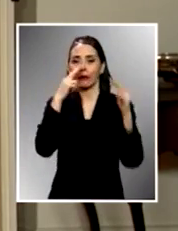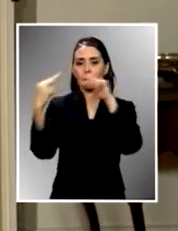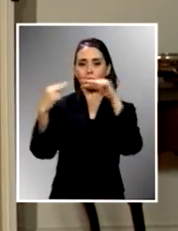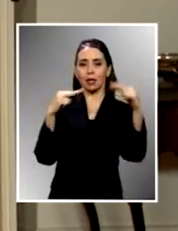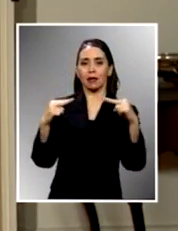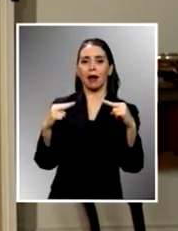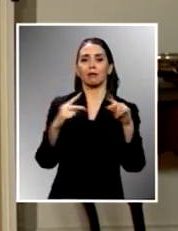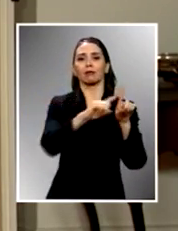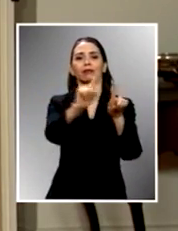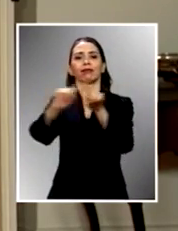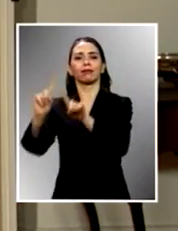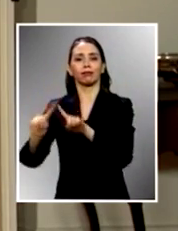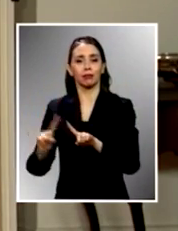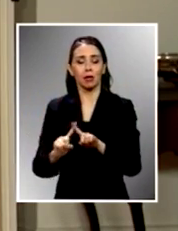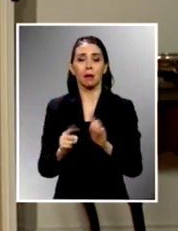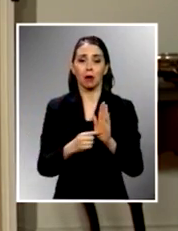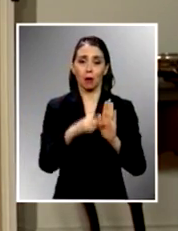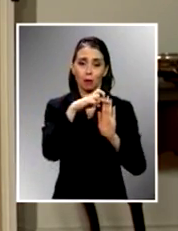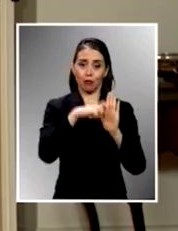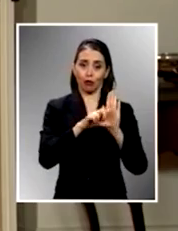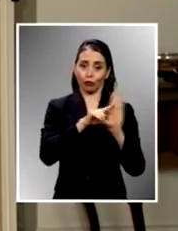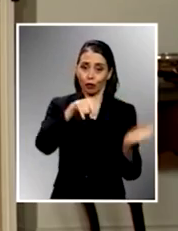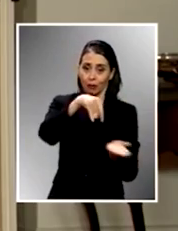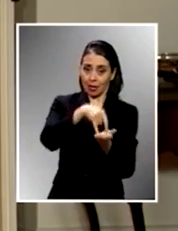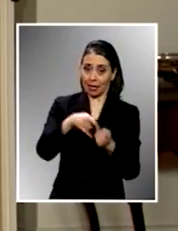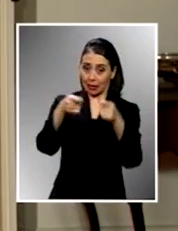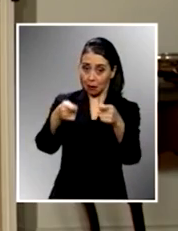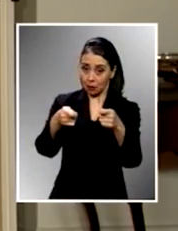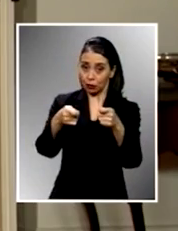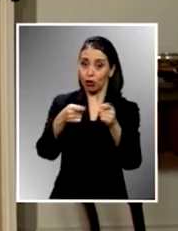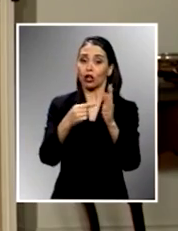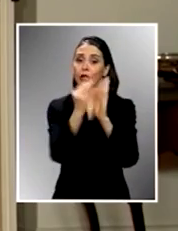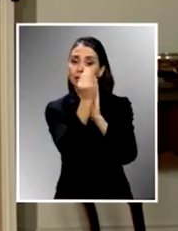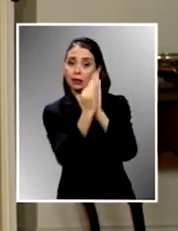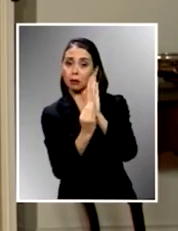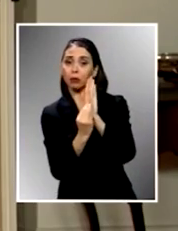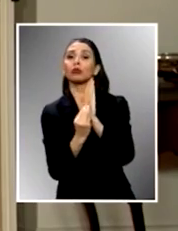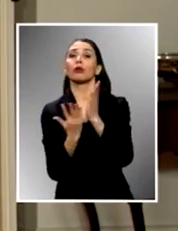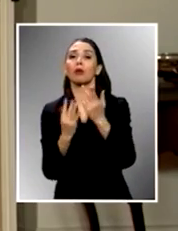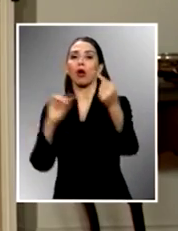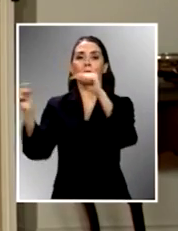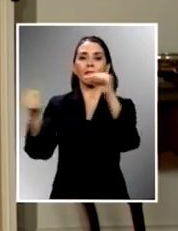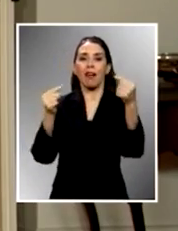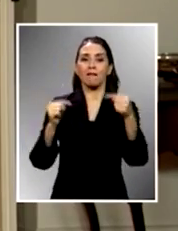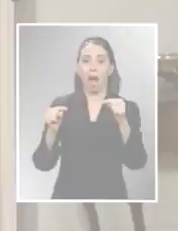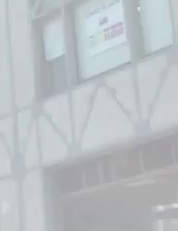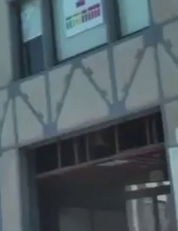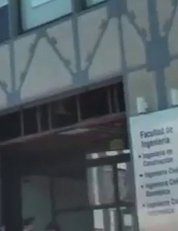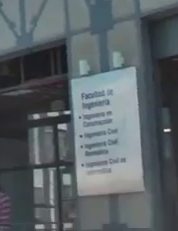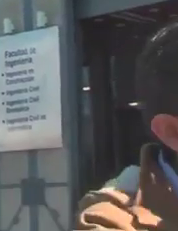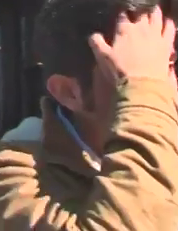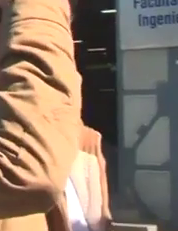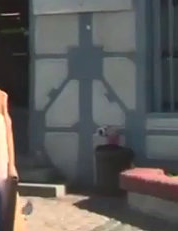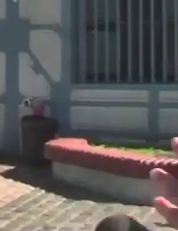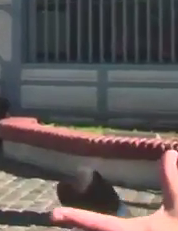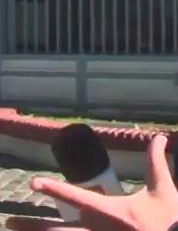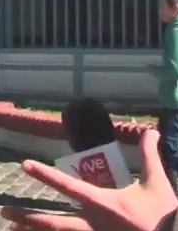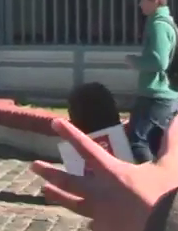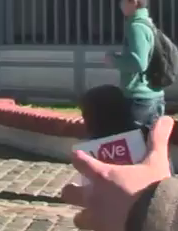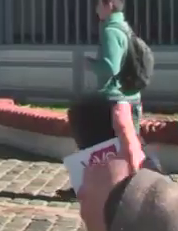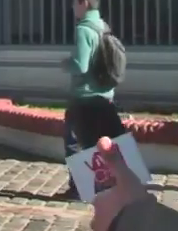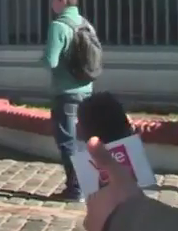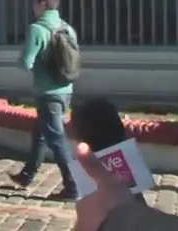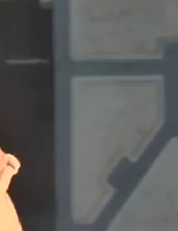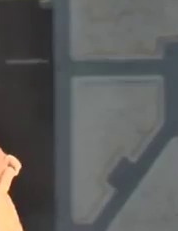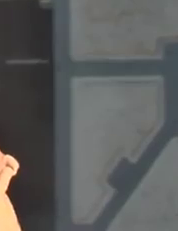de uno de sus pilares programáticos de gobierno este es el proyecto de ley de educación superior frente a esto los